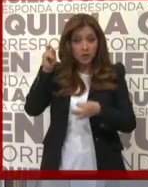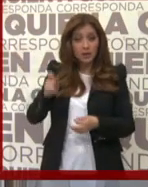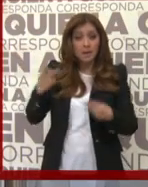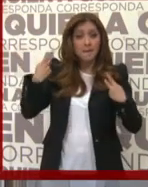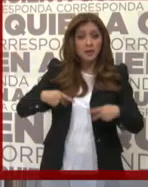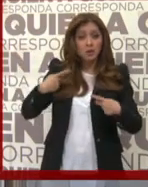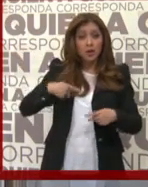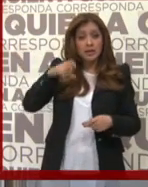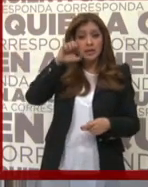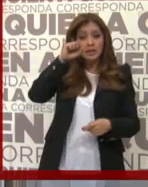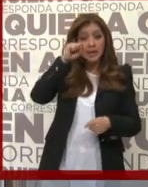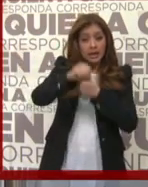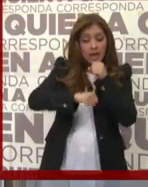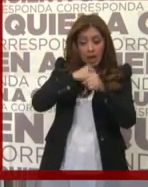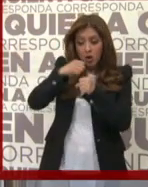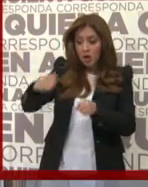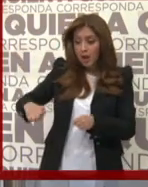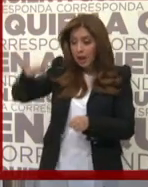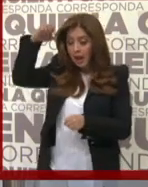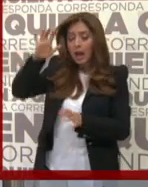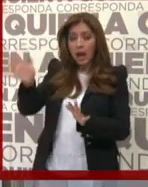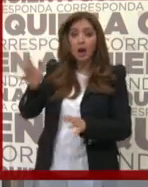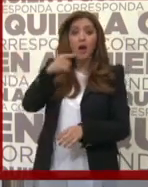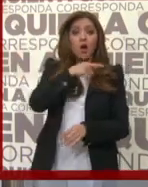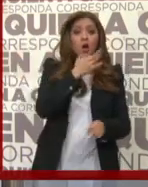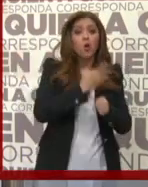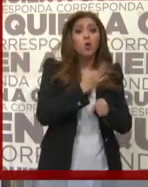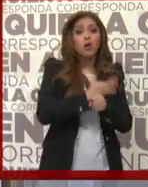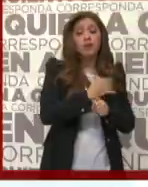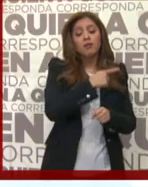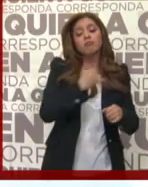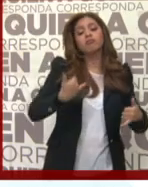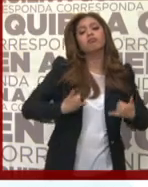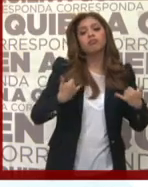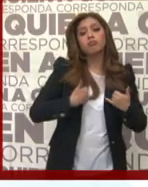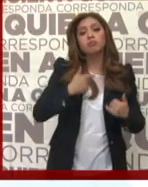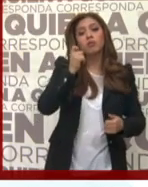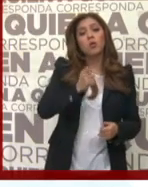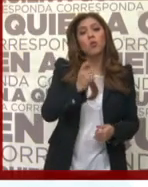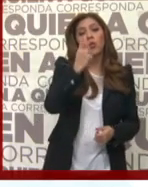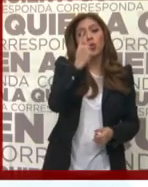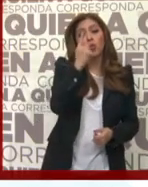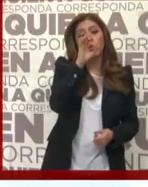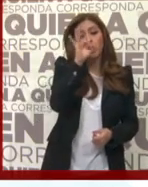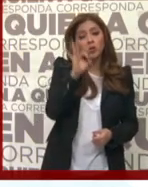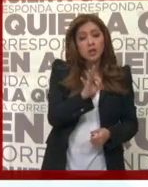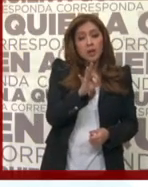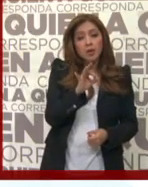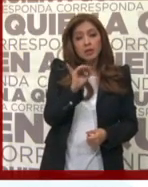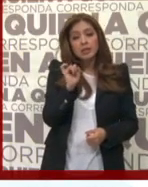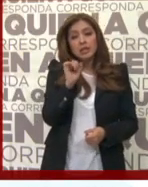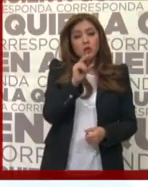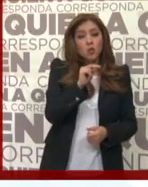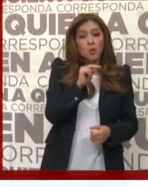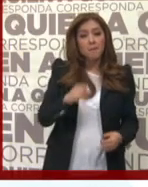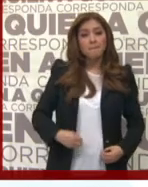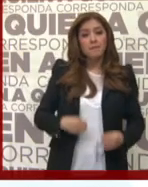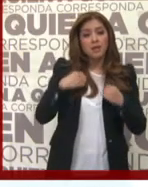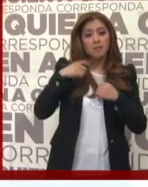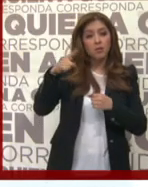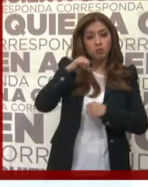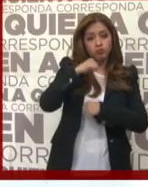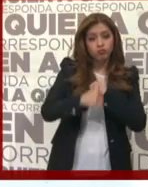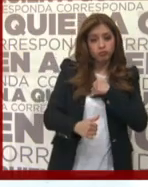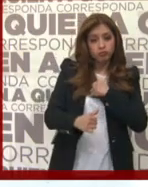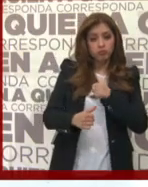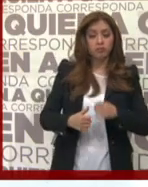años y principalmente que fuman, ahí le dio muy joven, entonces le dan un 1% nada más de posibilidades de sobrevivir a una cirugía. Ella, ¿a un